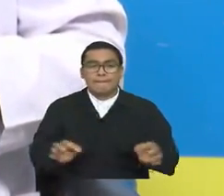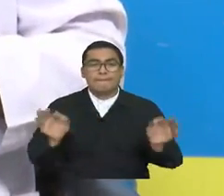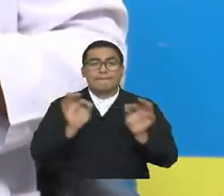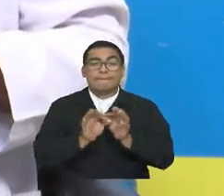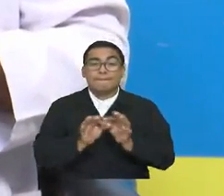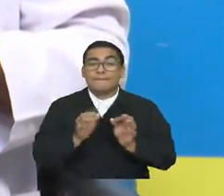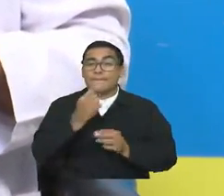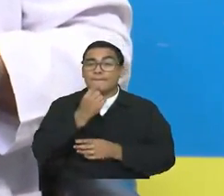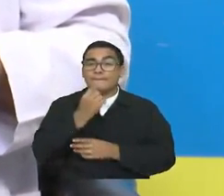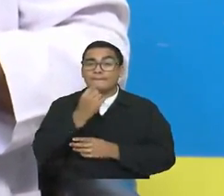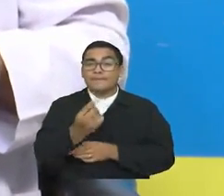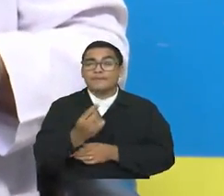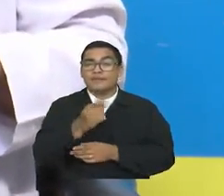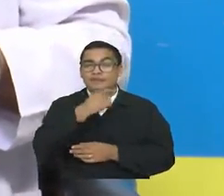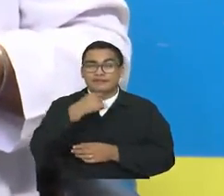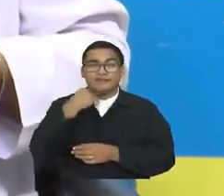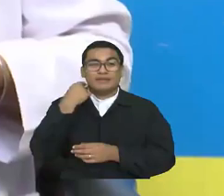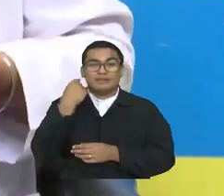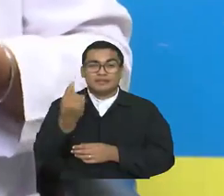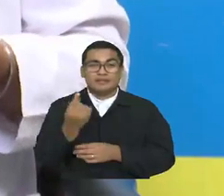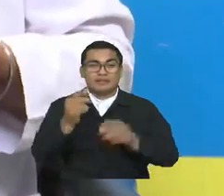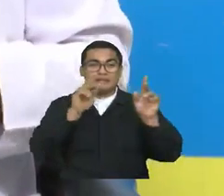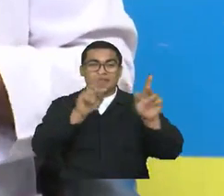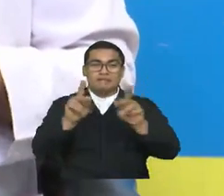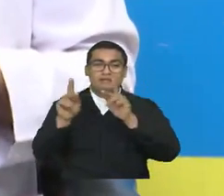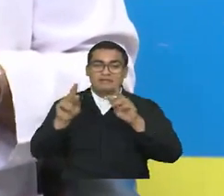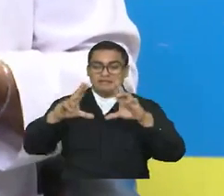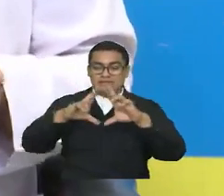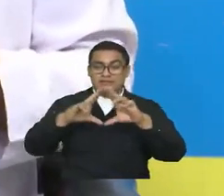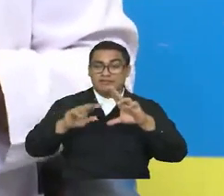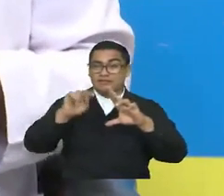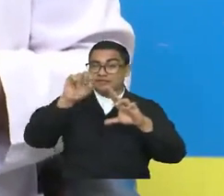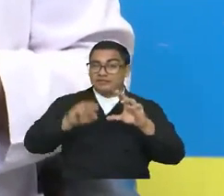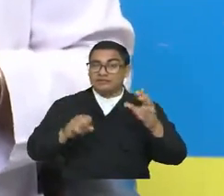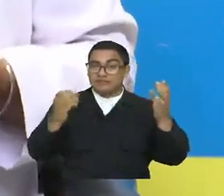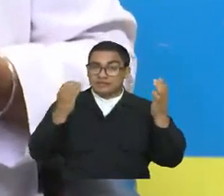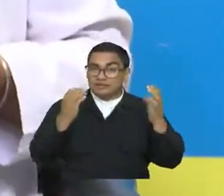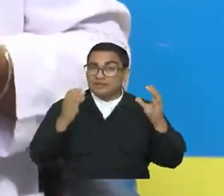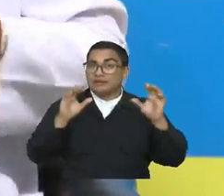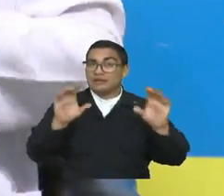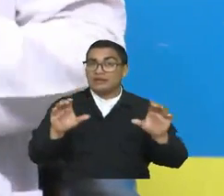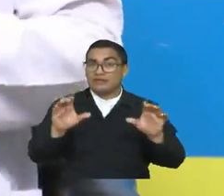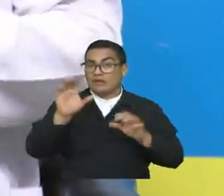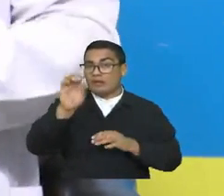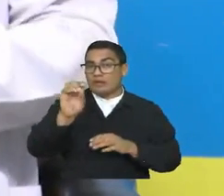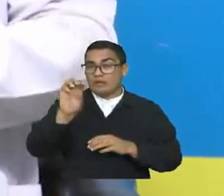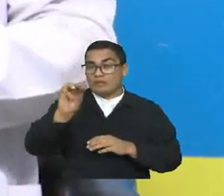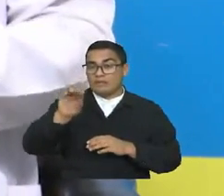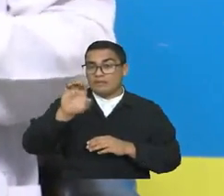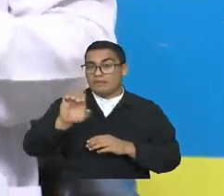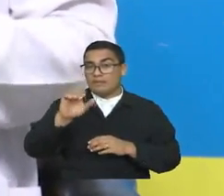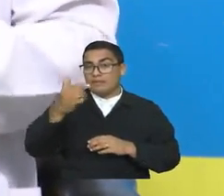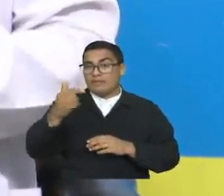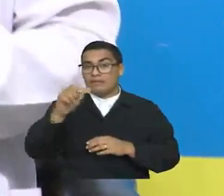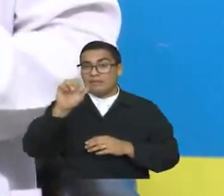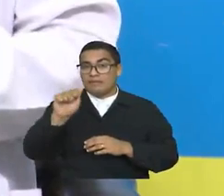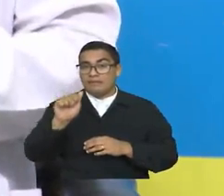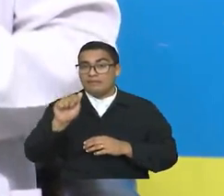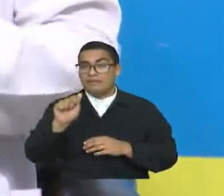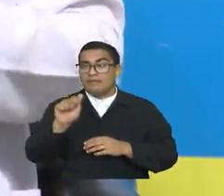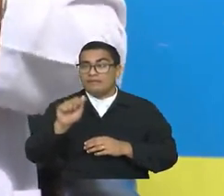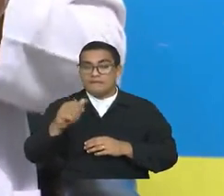sea, en realidad los que son del Caribe no consumen más omegas que nosotros, porque el omega se encuentra en los